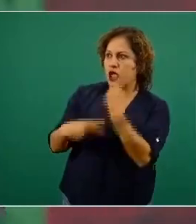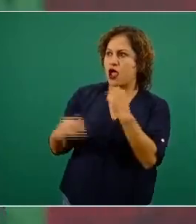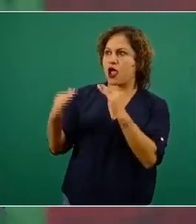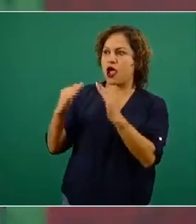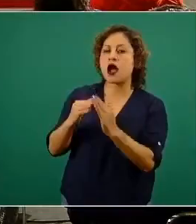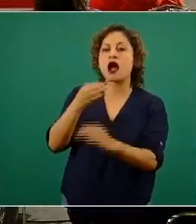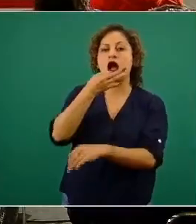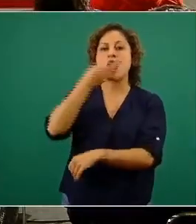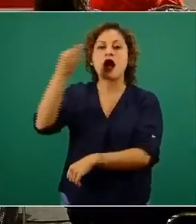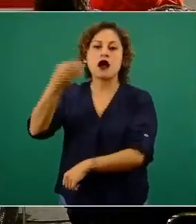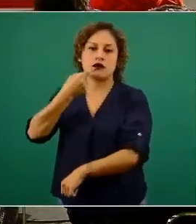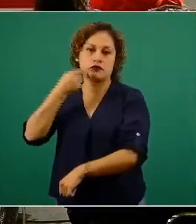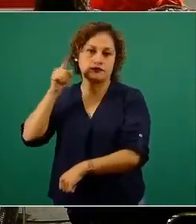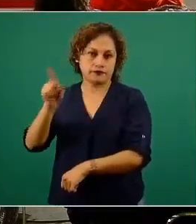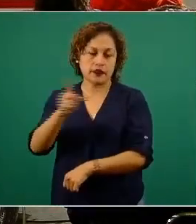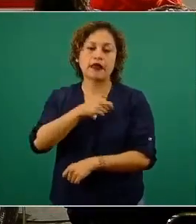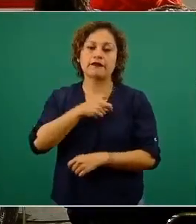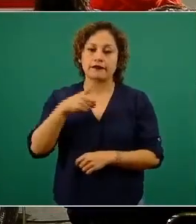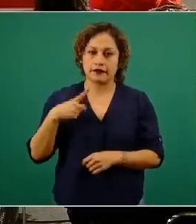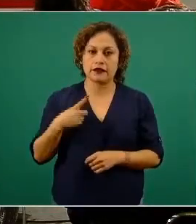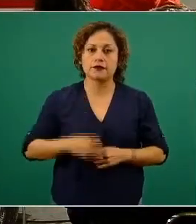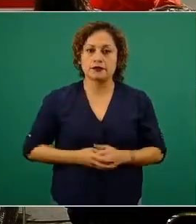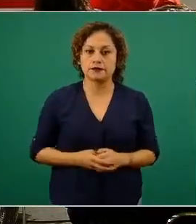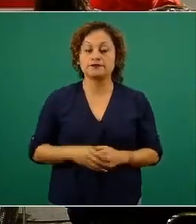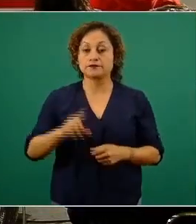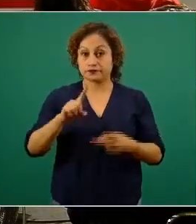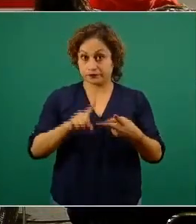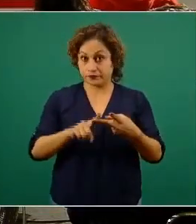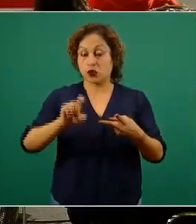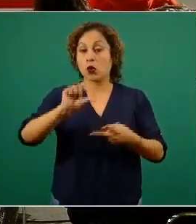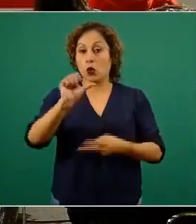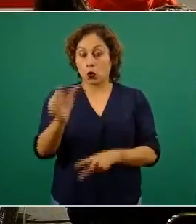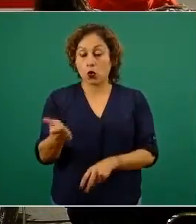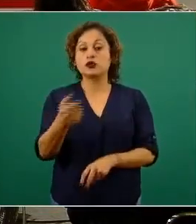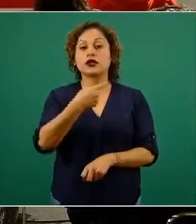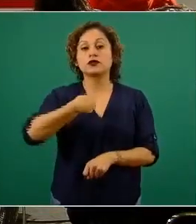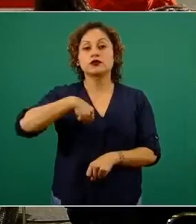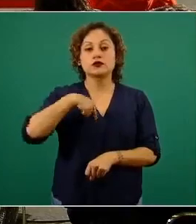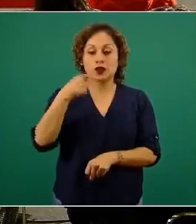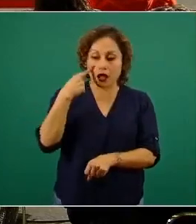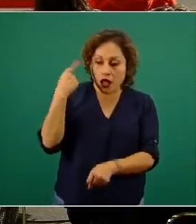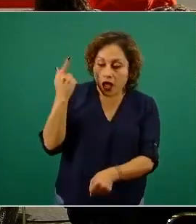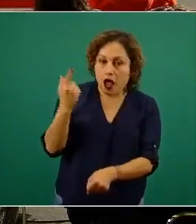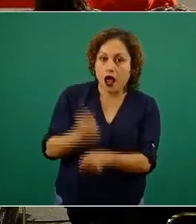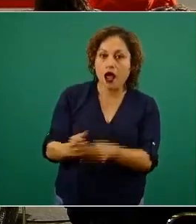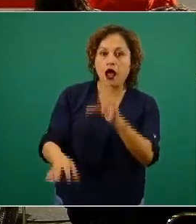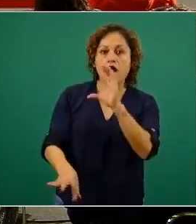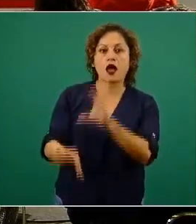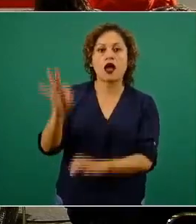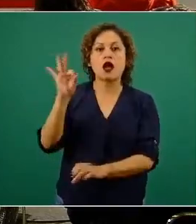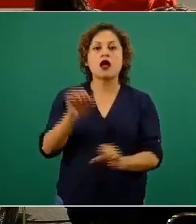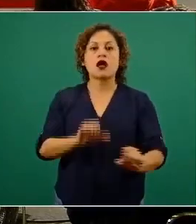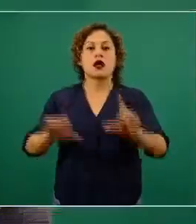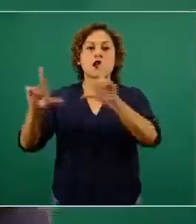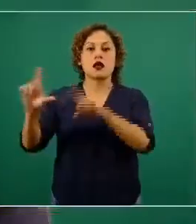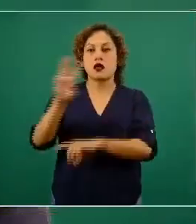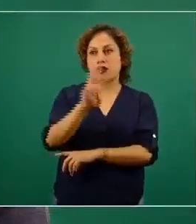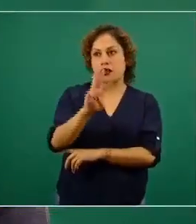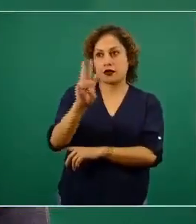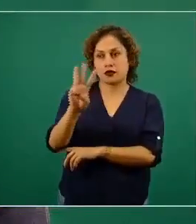que identificamos fue una dirección electrónica, que se las voy a leer,